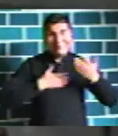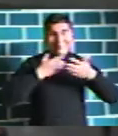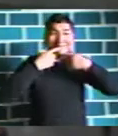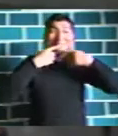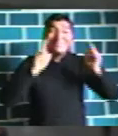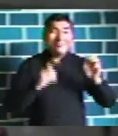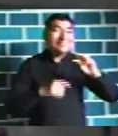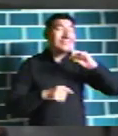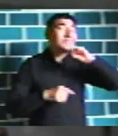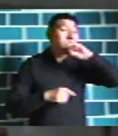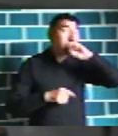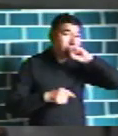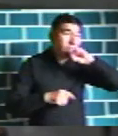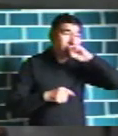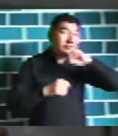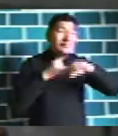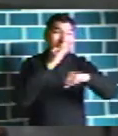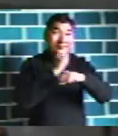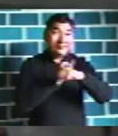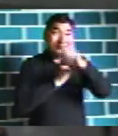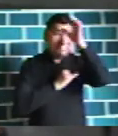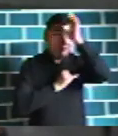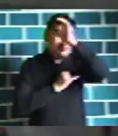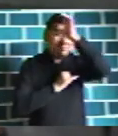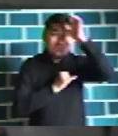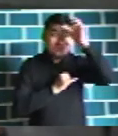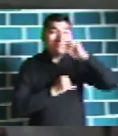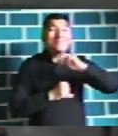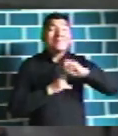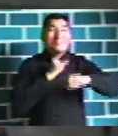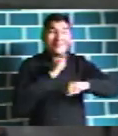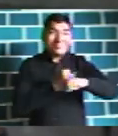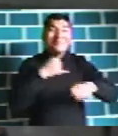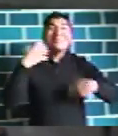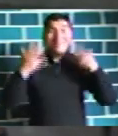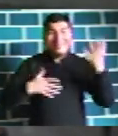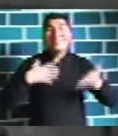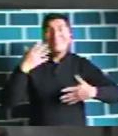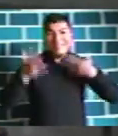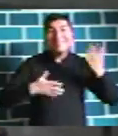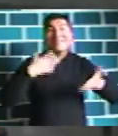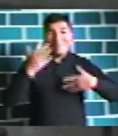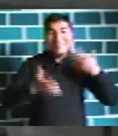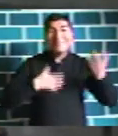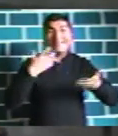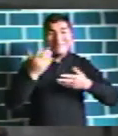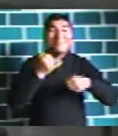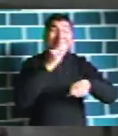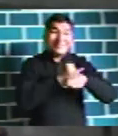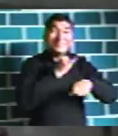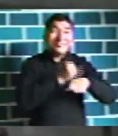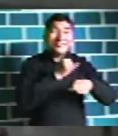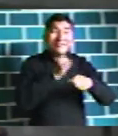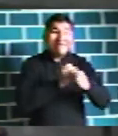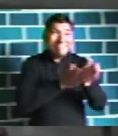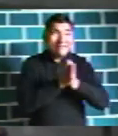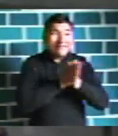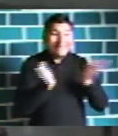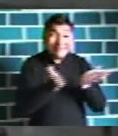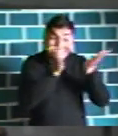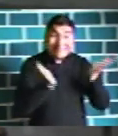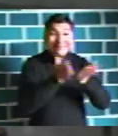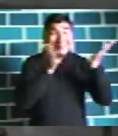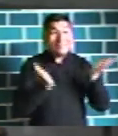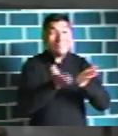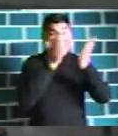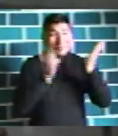pues la iglesia de los católicos es la iglesia de la alegría es la alegría es la iglesia del entusiasmo es la